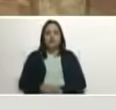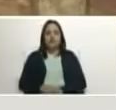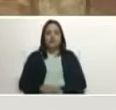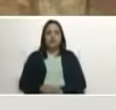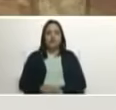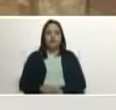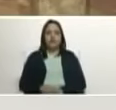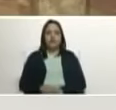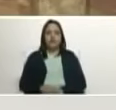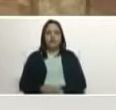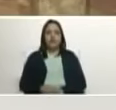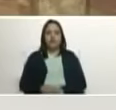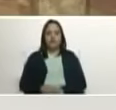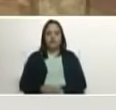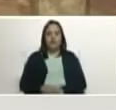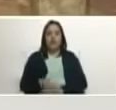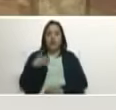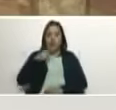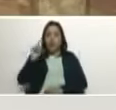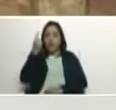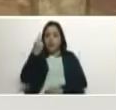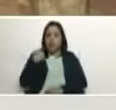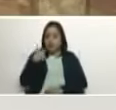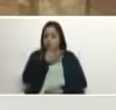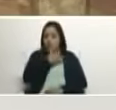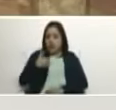Y fue lo primero que pretendí.